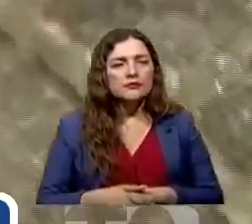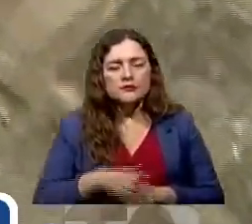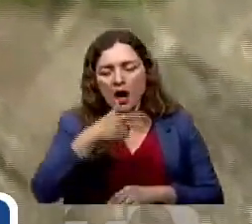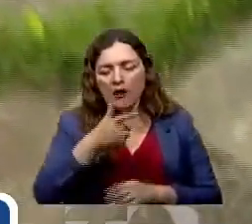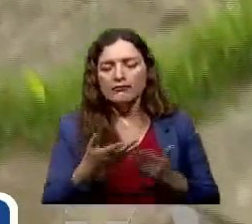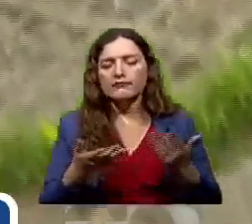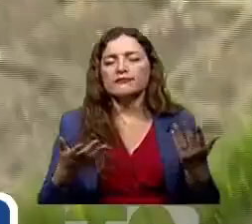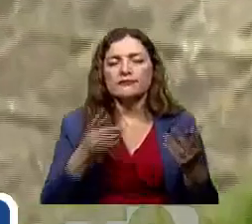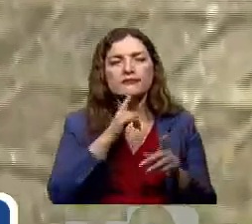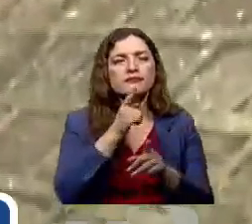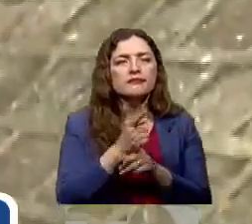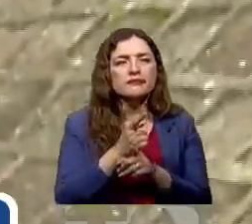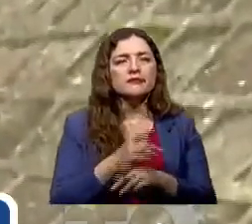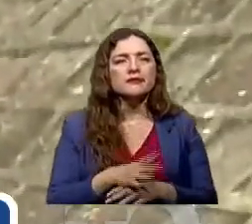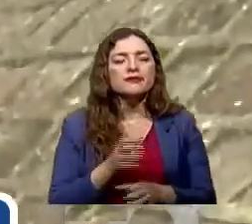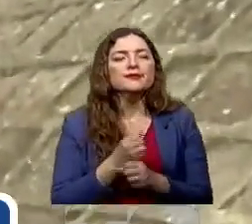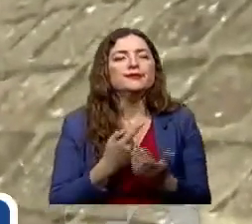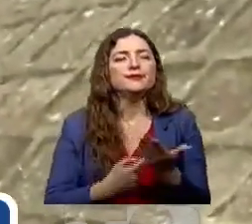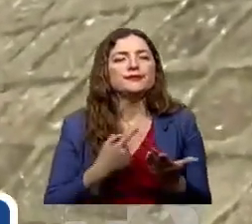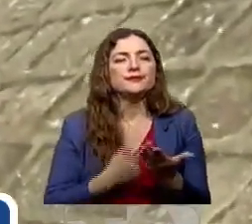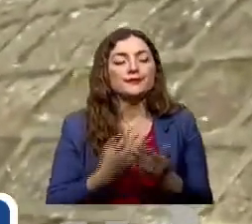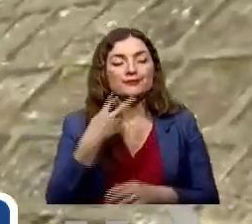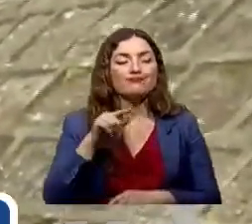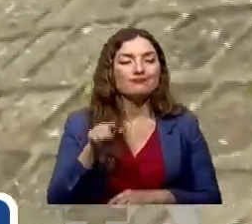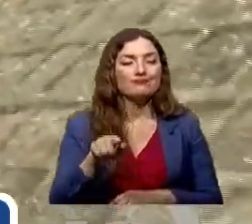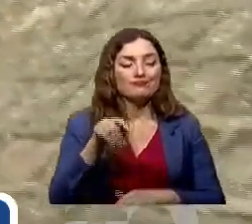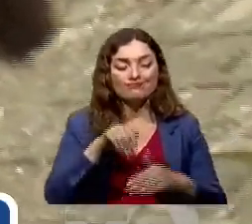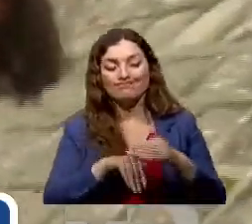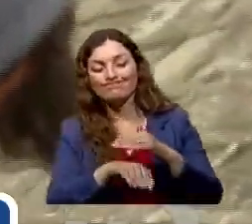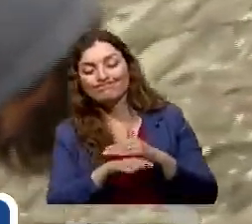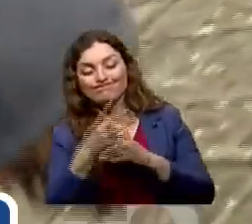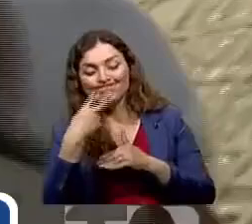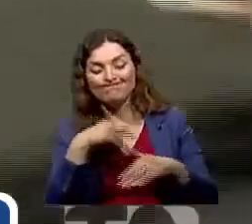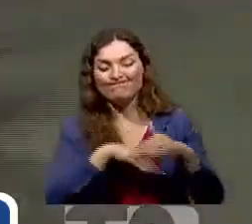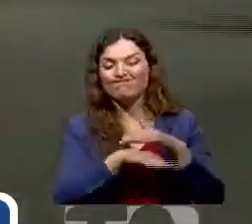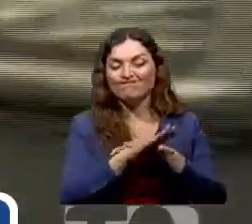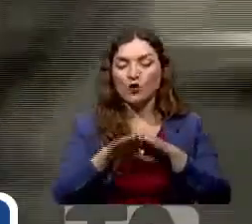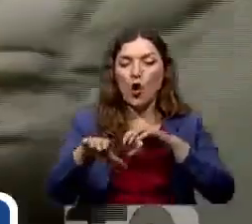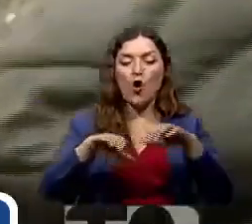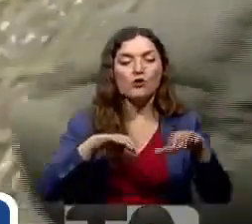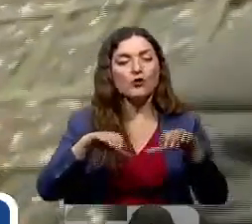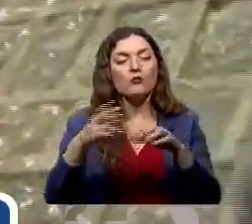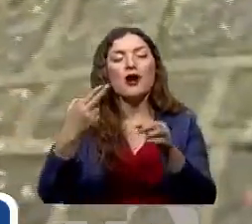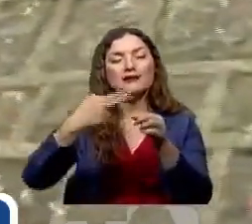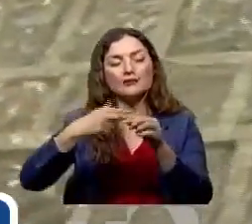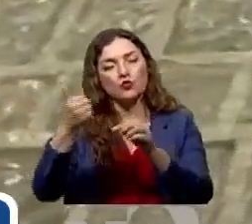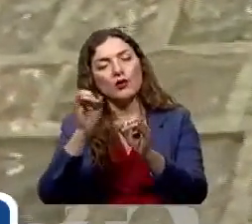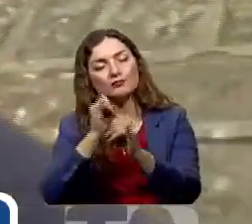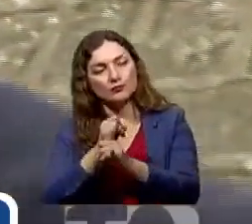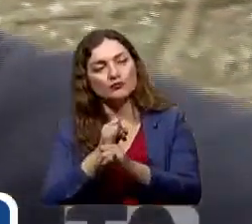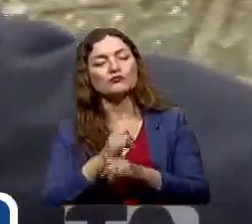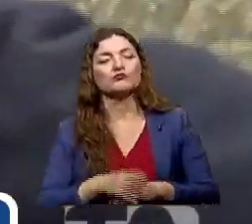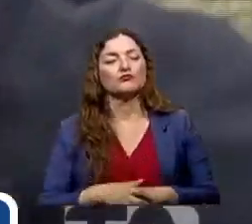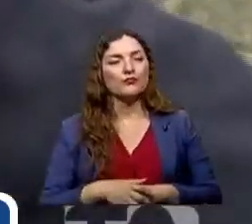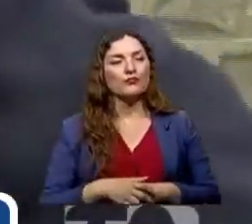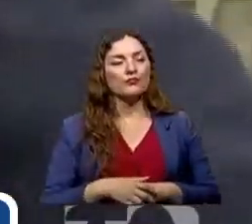alcohólicas, y es así que nosotros realizamos estas intervenciones, que estamos en coordinación con la finalidad de que también se involucren otras instituciones a